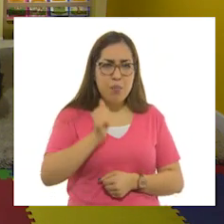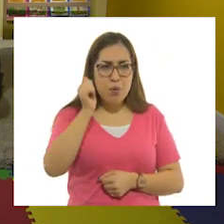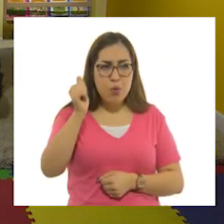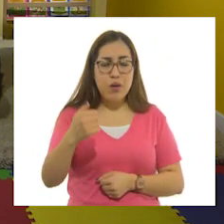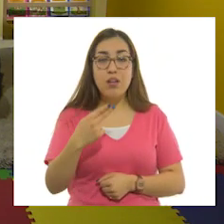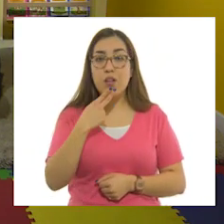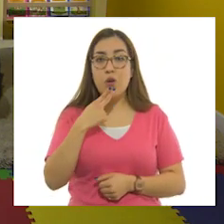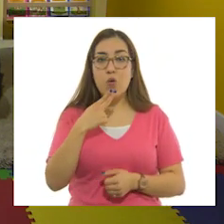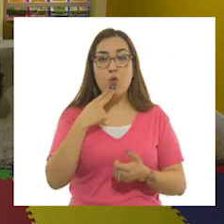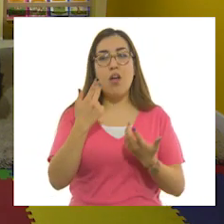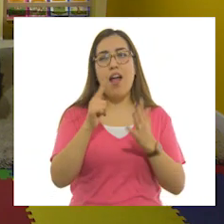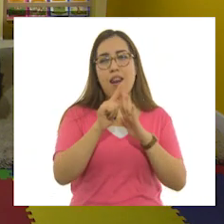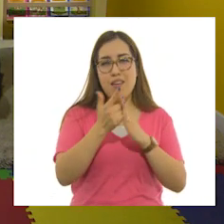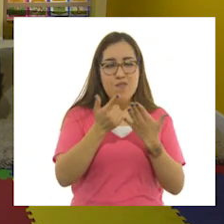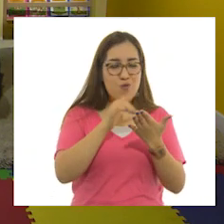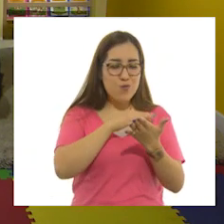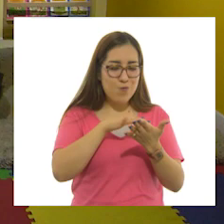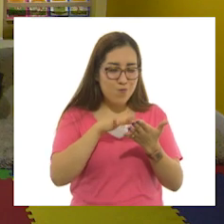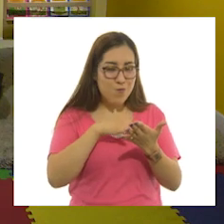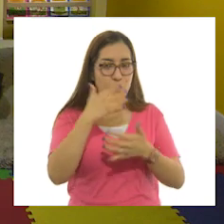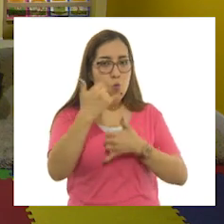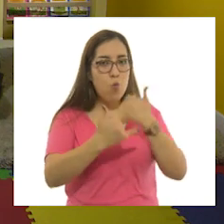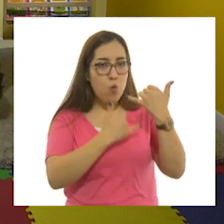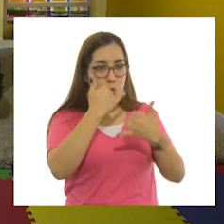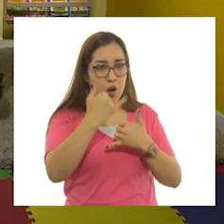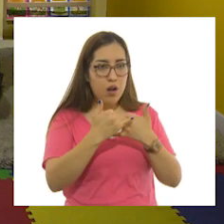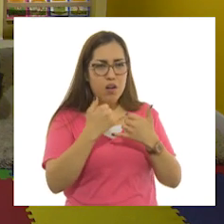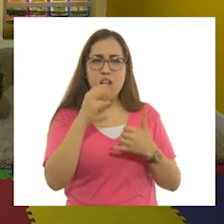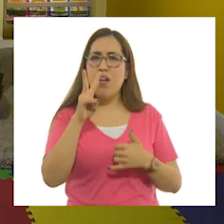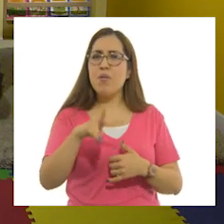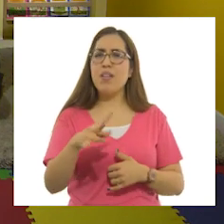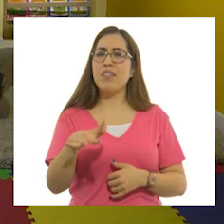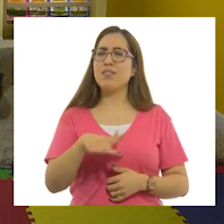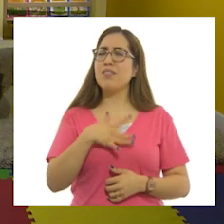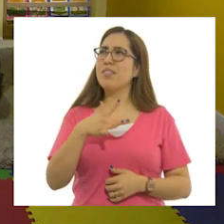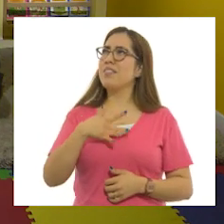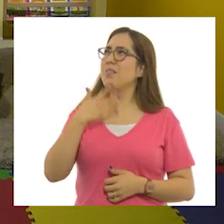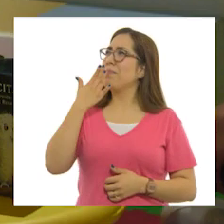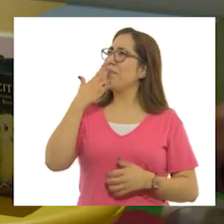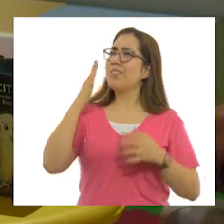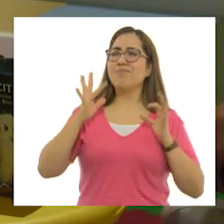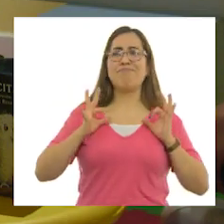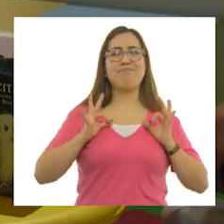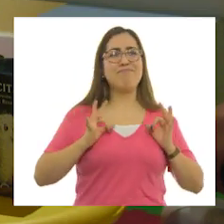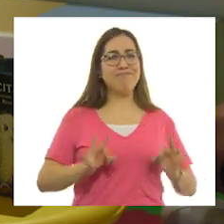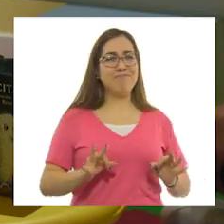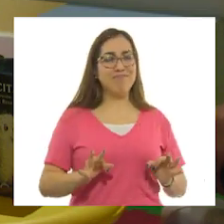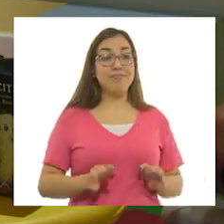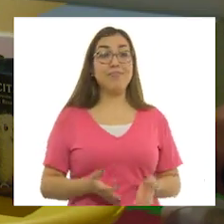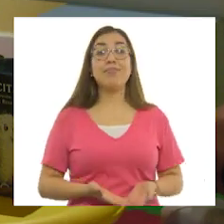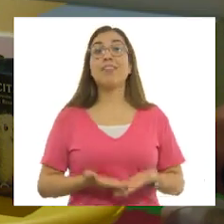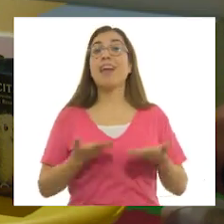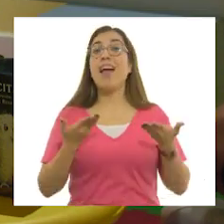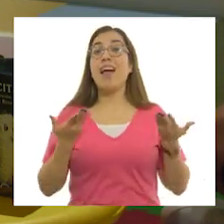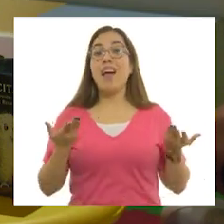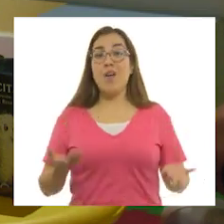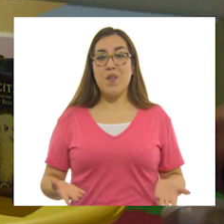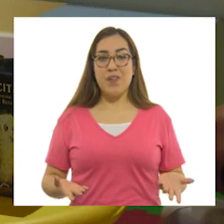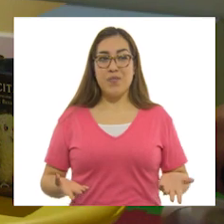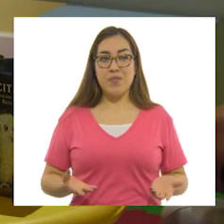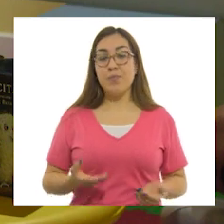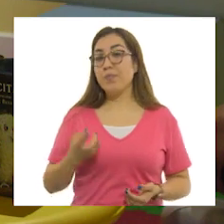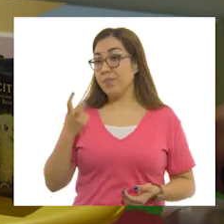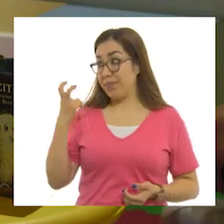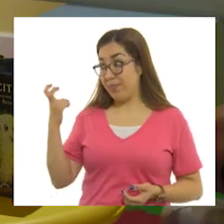literatura y del juego la experiencia será agradable para ellas y ellos y ahora con estos